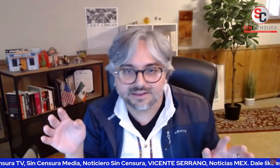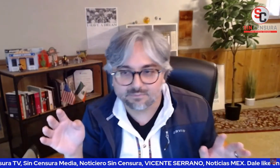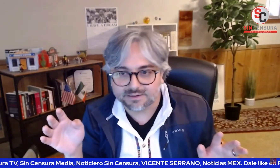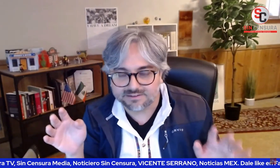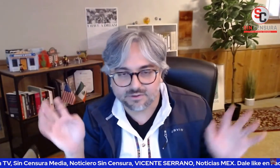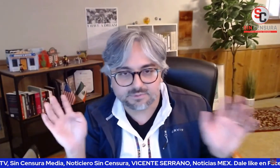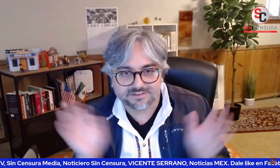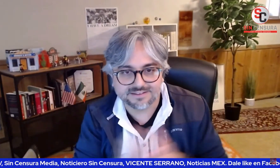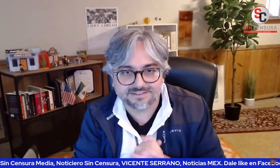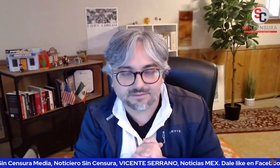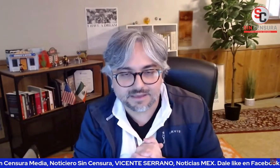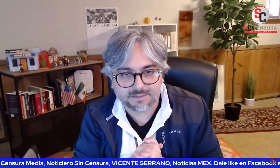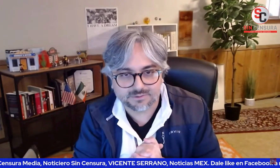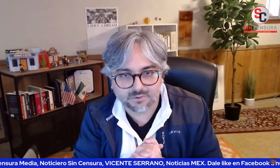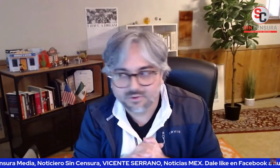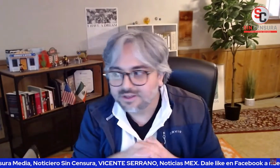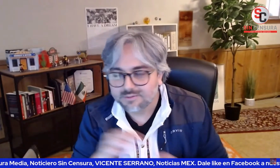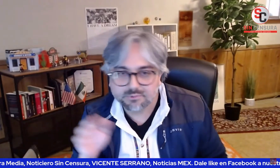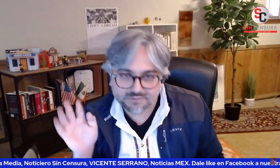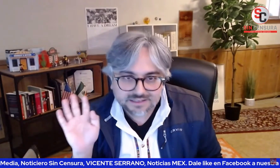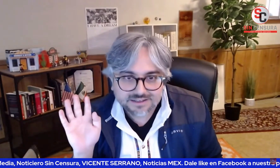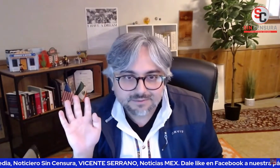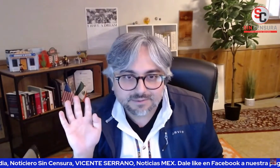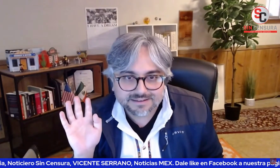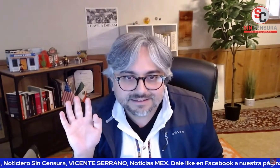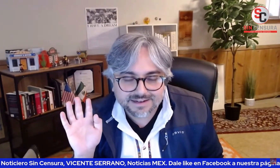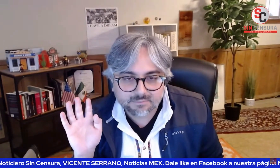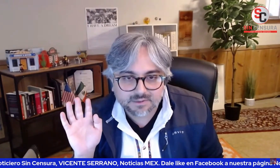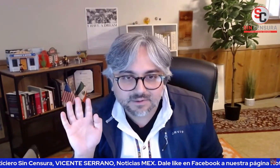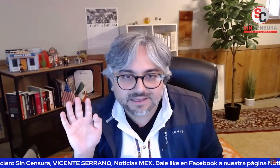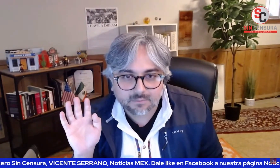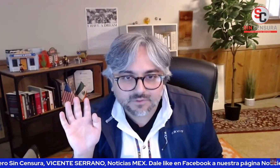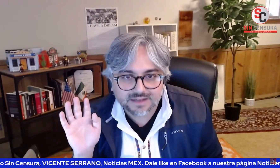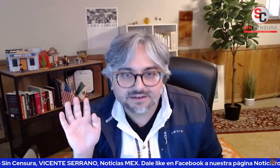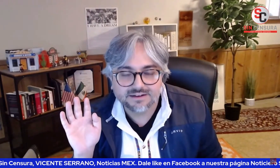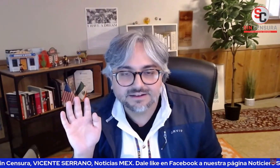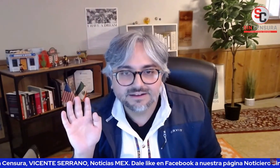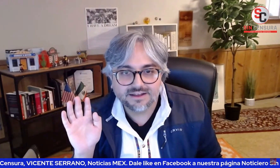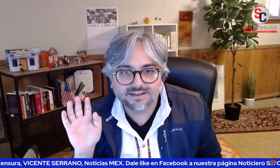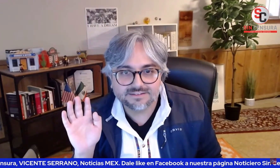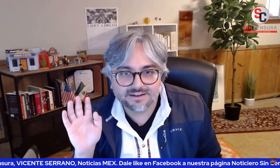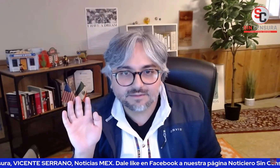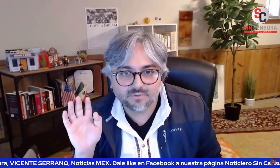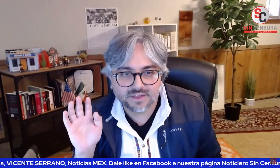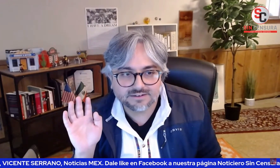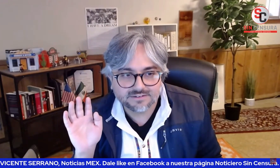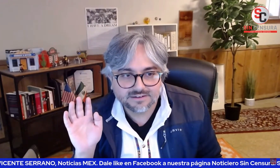México y que el partido del presidente se va a llevar todo. Pues sí, pareciera, pero hay que votar,